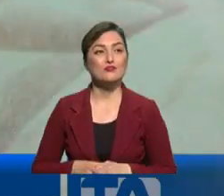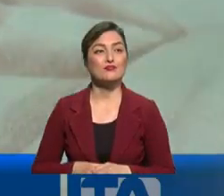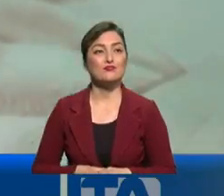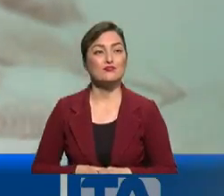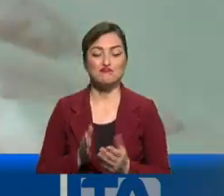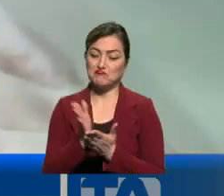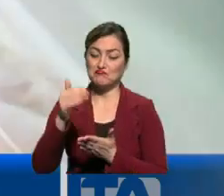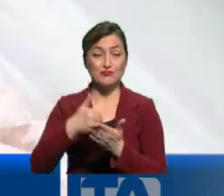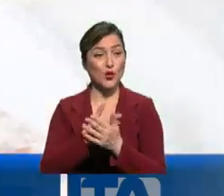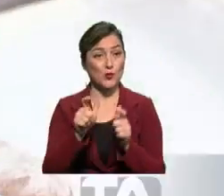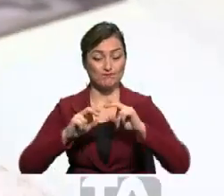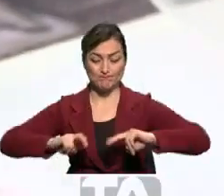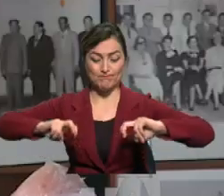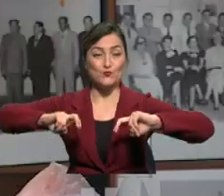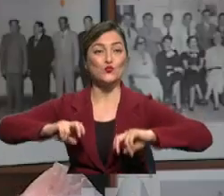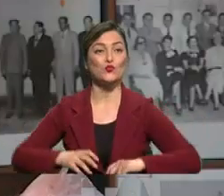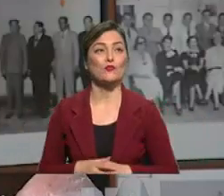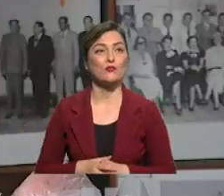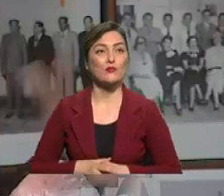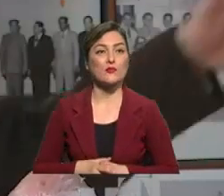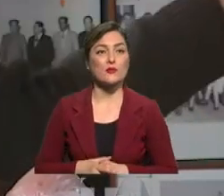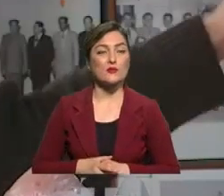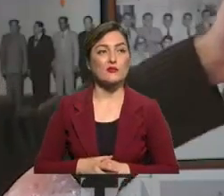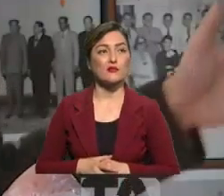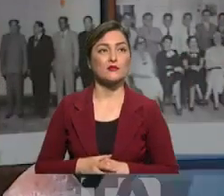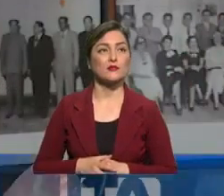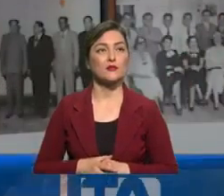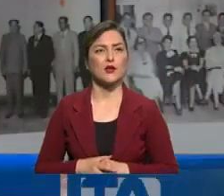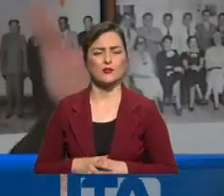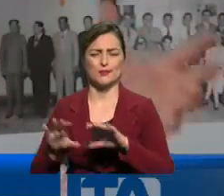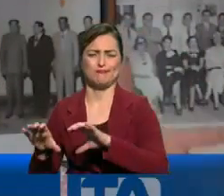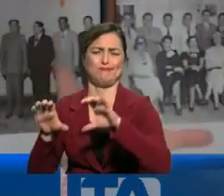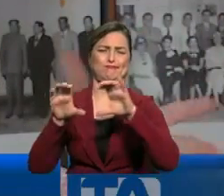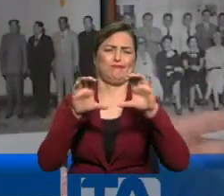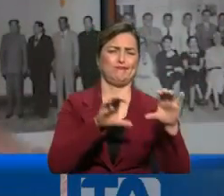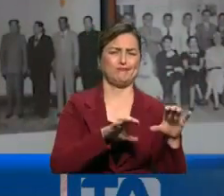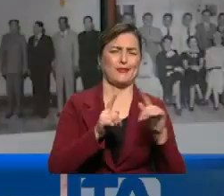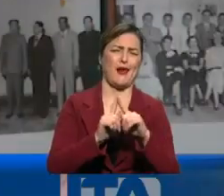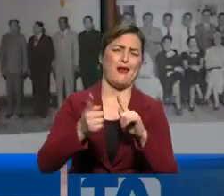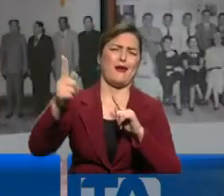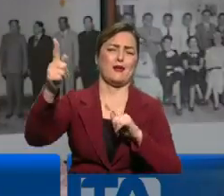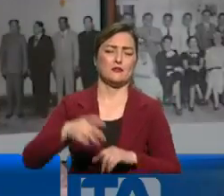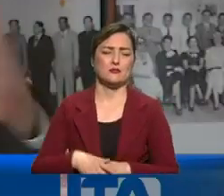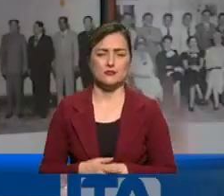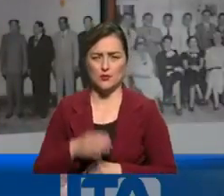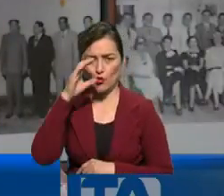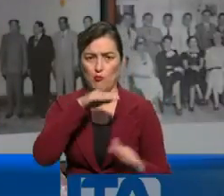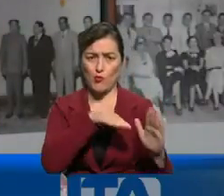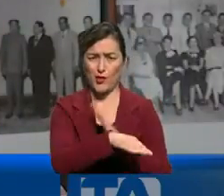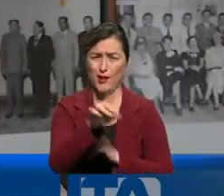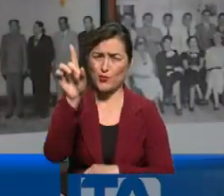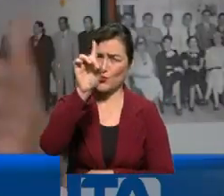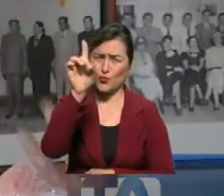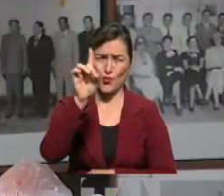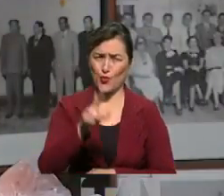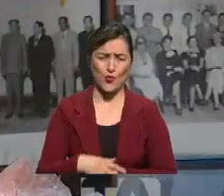también accesible para los investigadores. No queremos llevarnos las reservas a un lugar alejado, no estamos buscando bodegas en donde